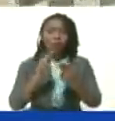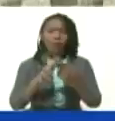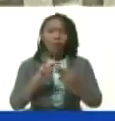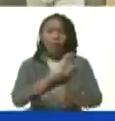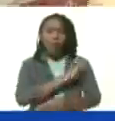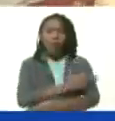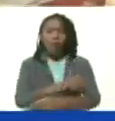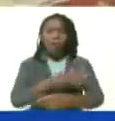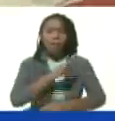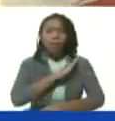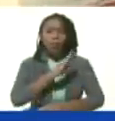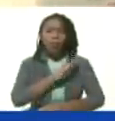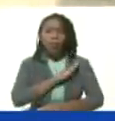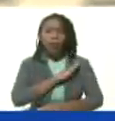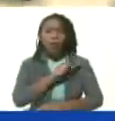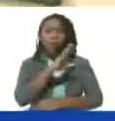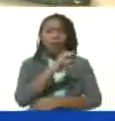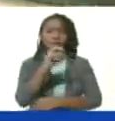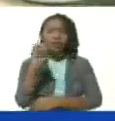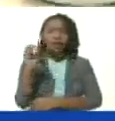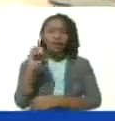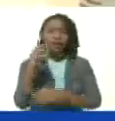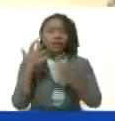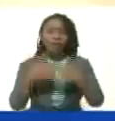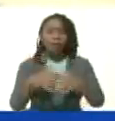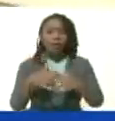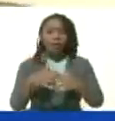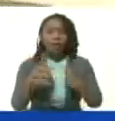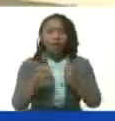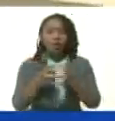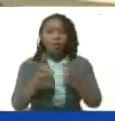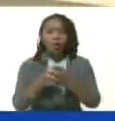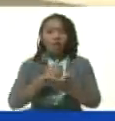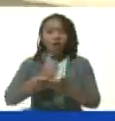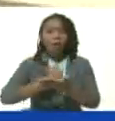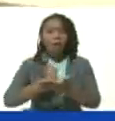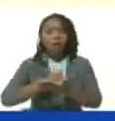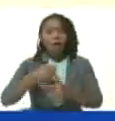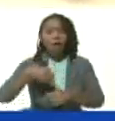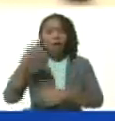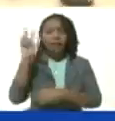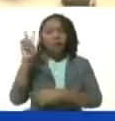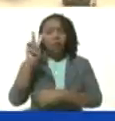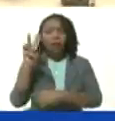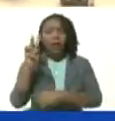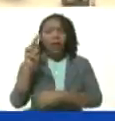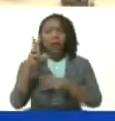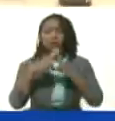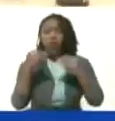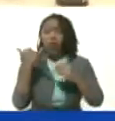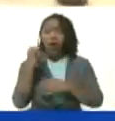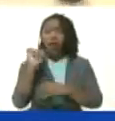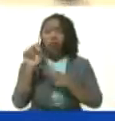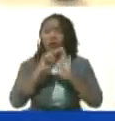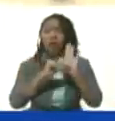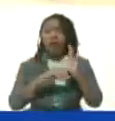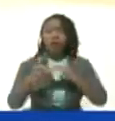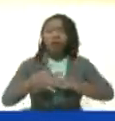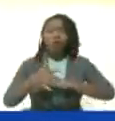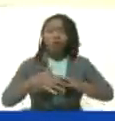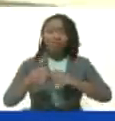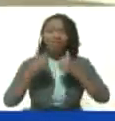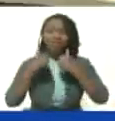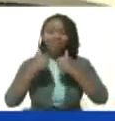propia, las 400 empresas del sector farmacéutico venezolana, que todos tienen un nivel tecnológico